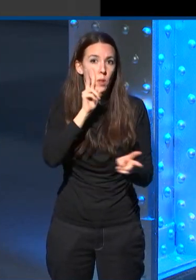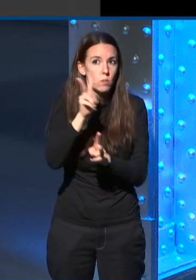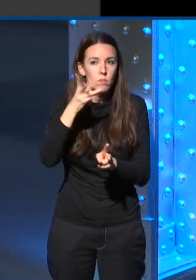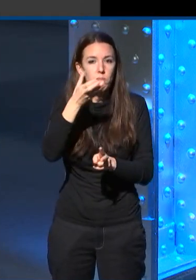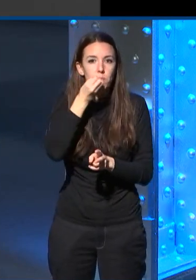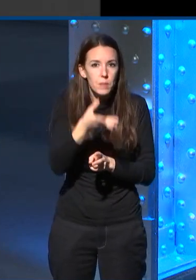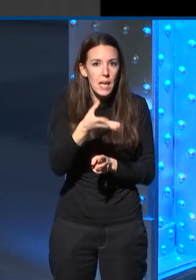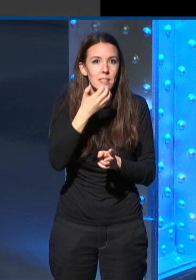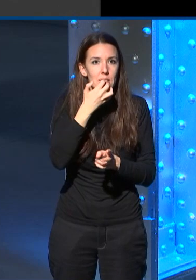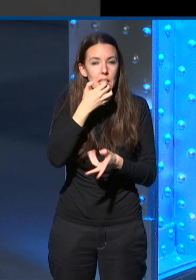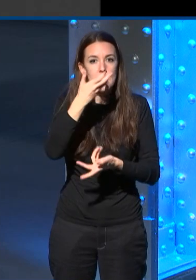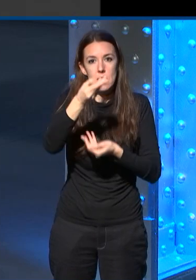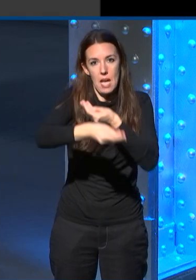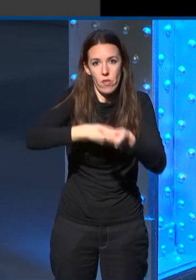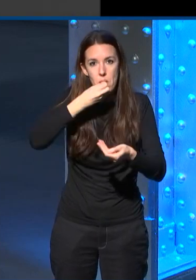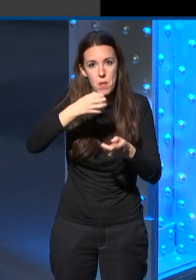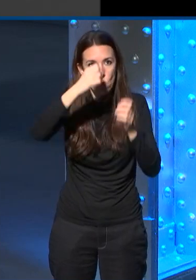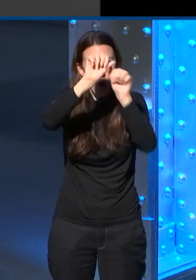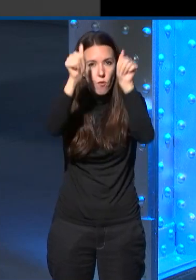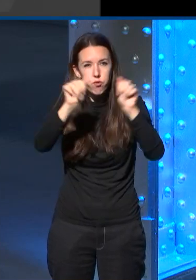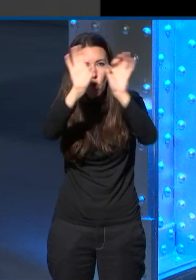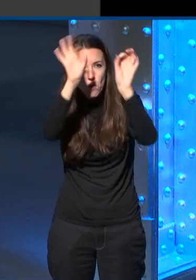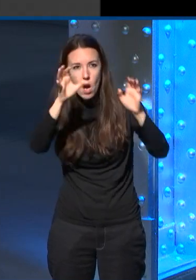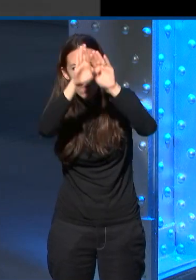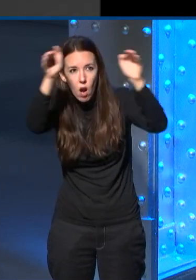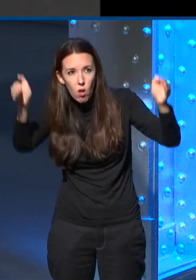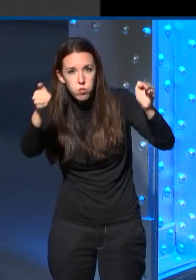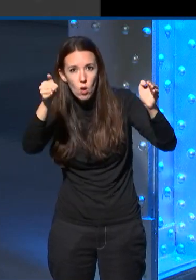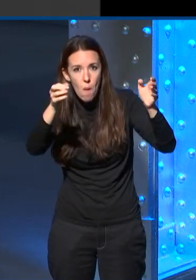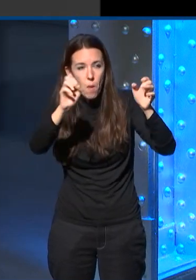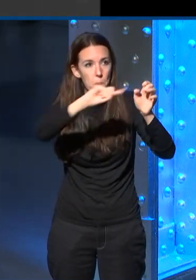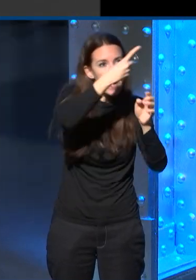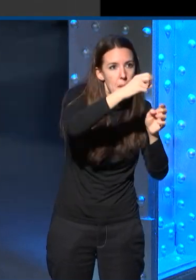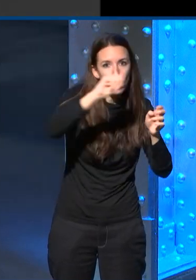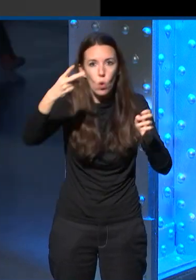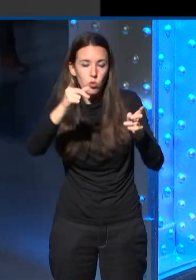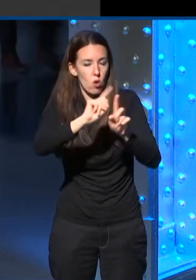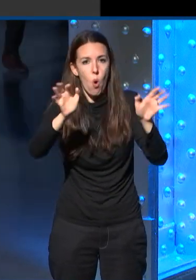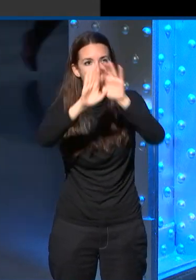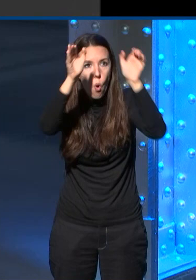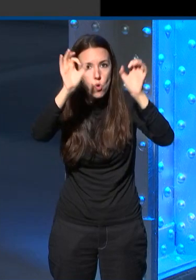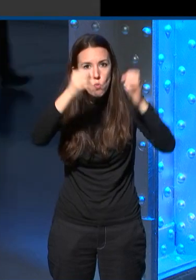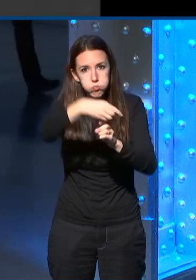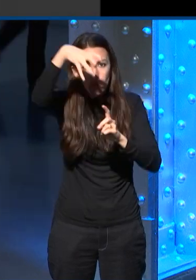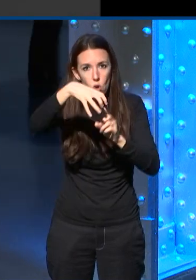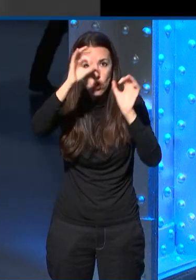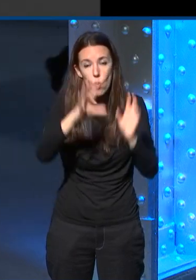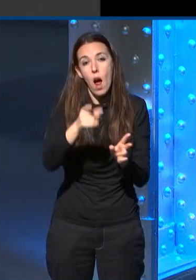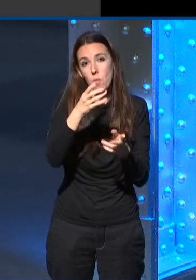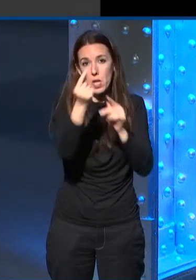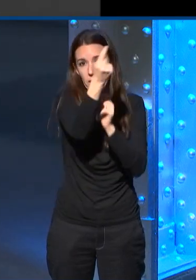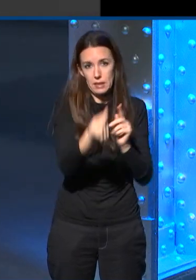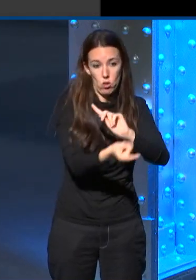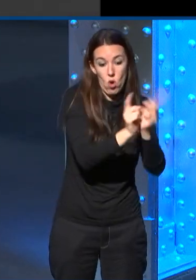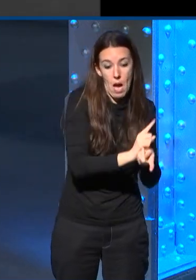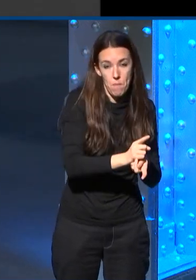bien si se despliega de una manera uniforme, por todos lados igual, por unos lados antes, por otros después, y eso permite, bueno, hacer pequeños cambios en el diseño o